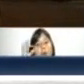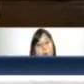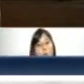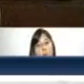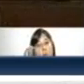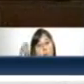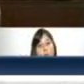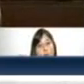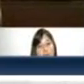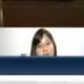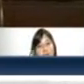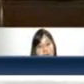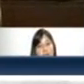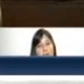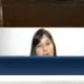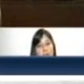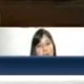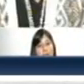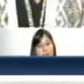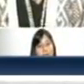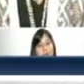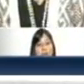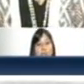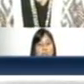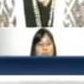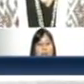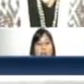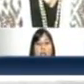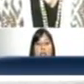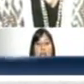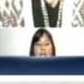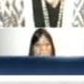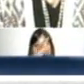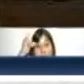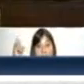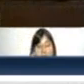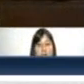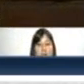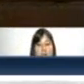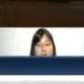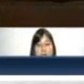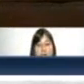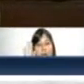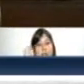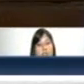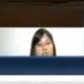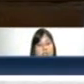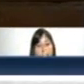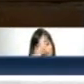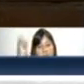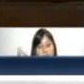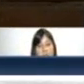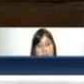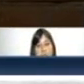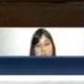llevan los propietarios de las máquinas se puede afrontar el pago de un crédito para obtener equipos propios el empleo público es